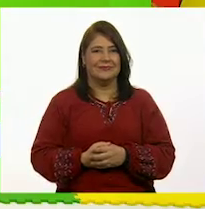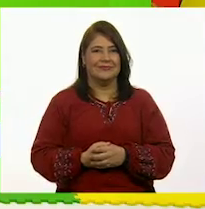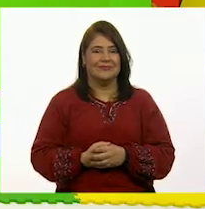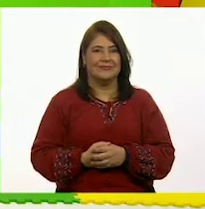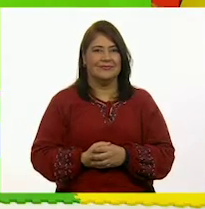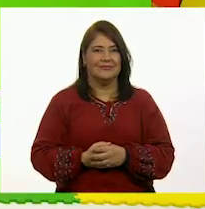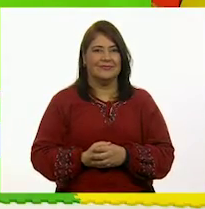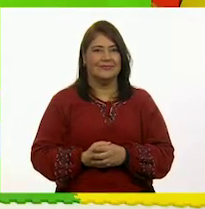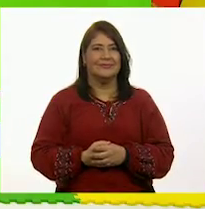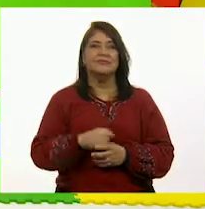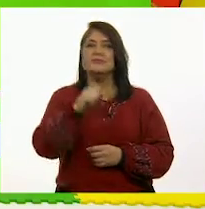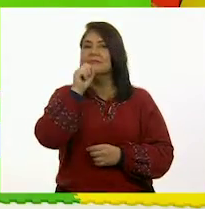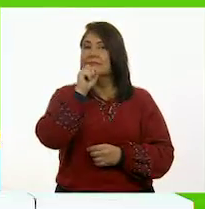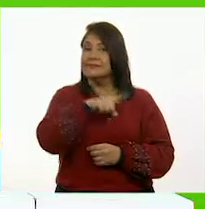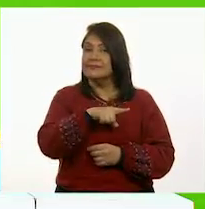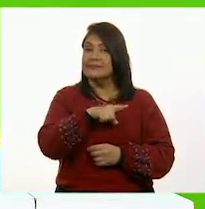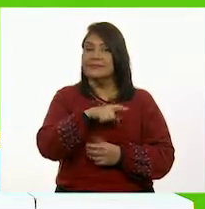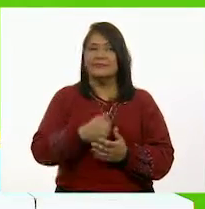Y también